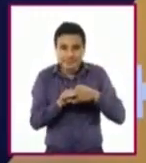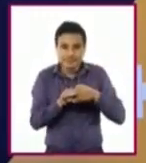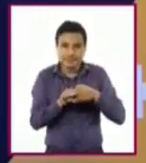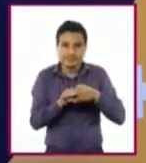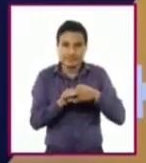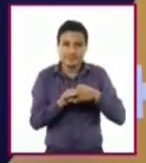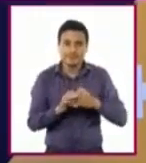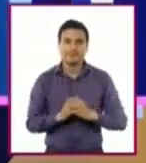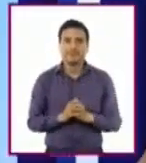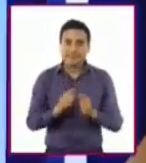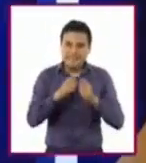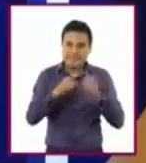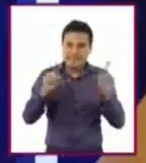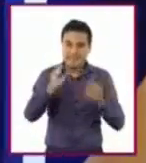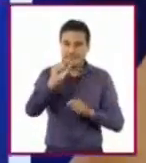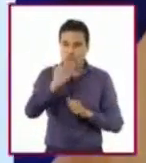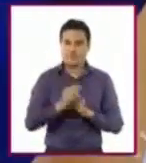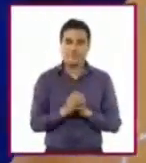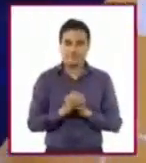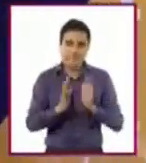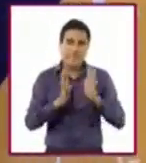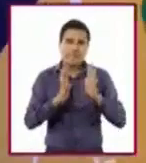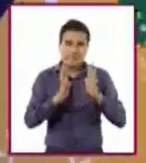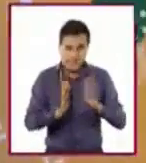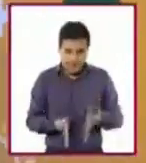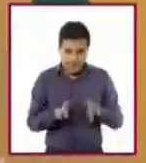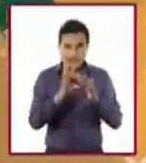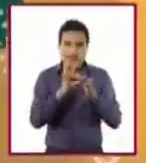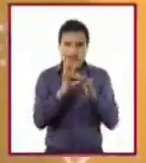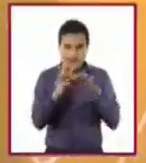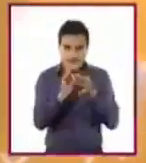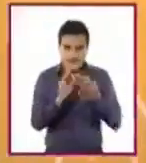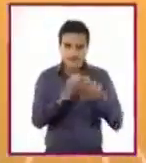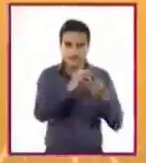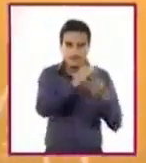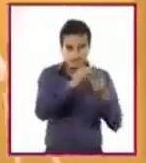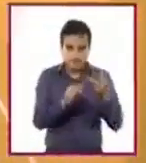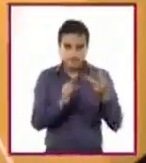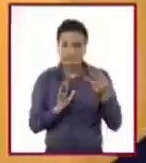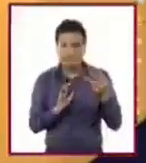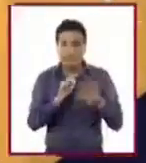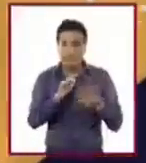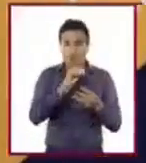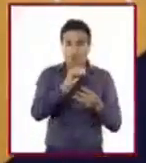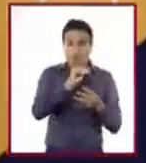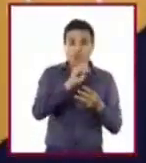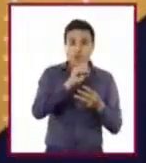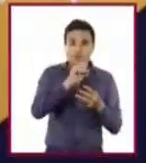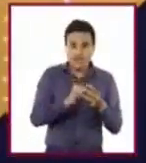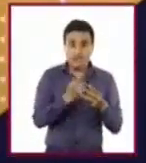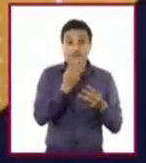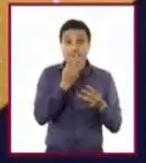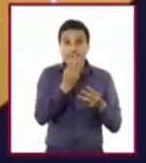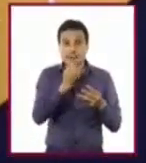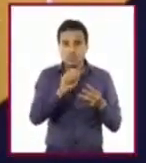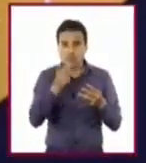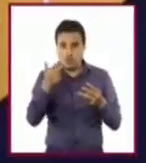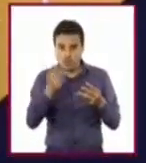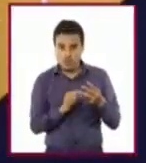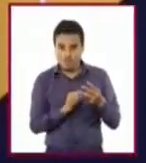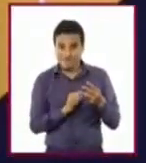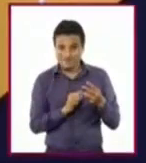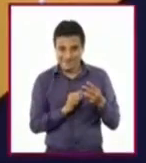poca ya tenemos las tres medidas de tendencia centrales moda es igual a 3.8